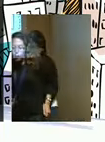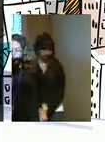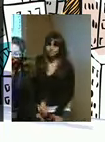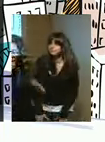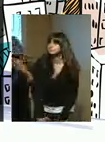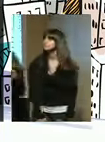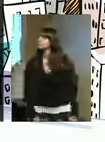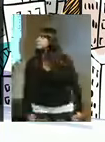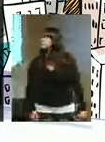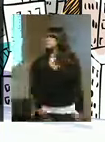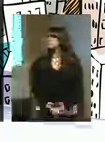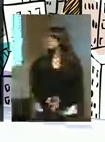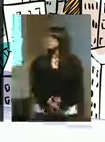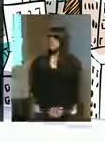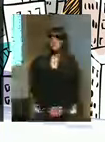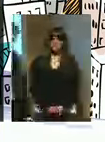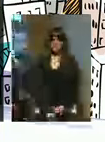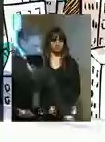Bien, Aurora, muy bien.